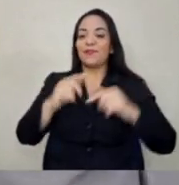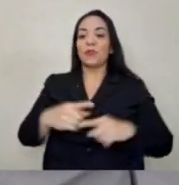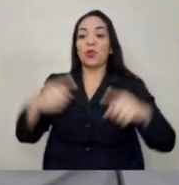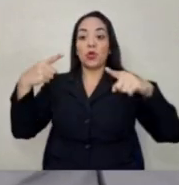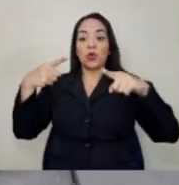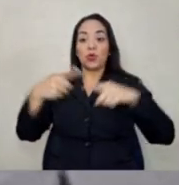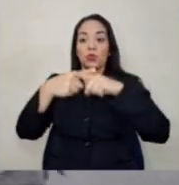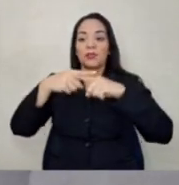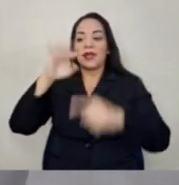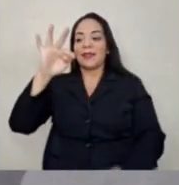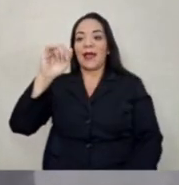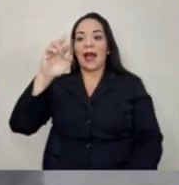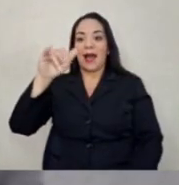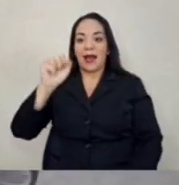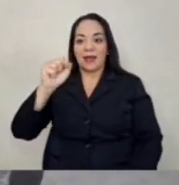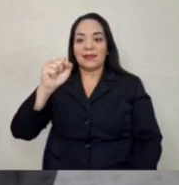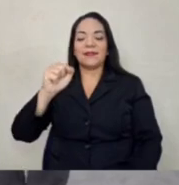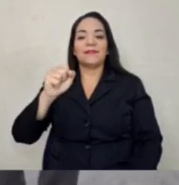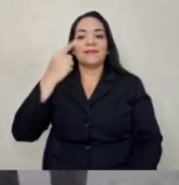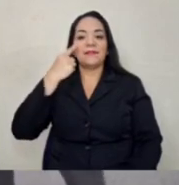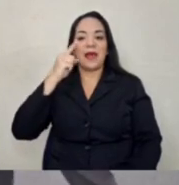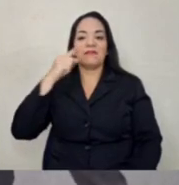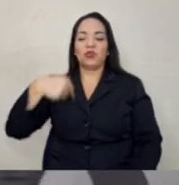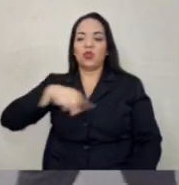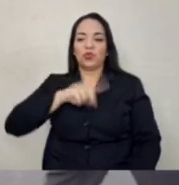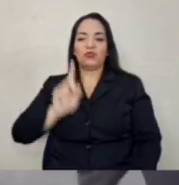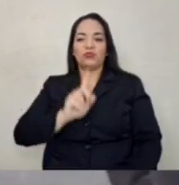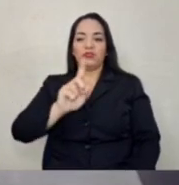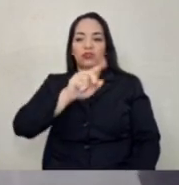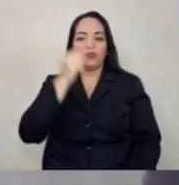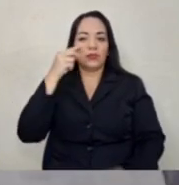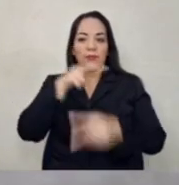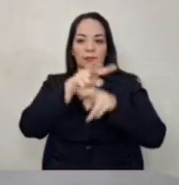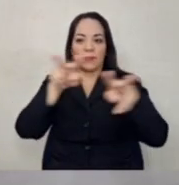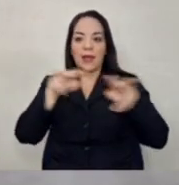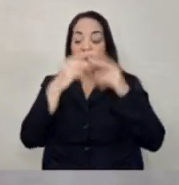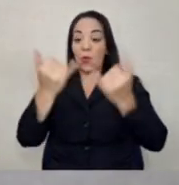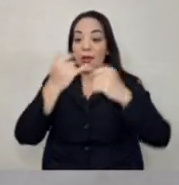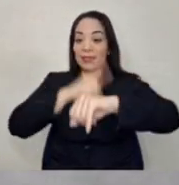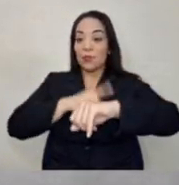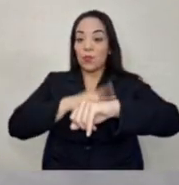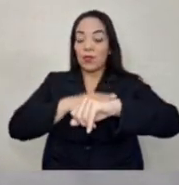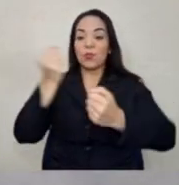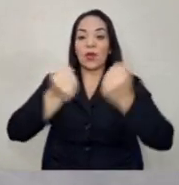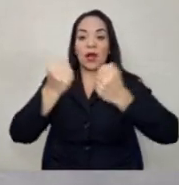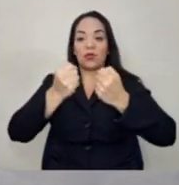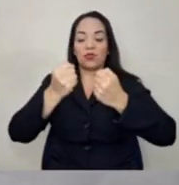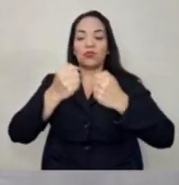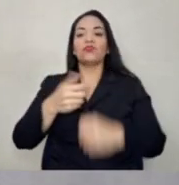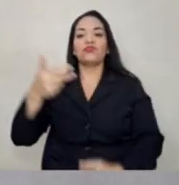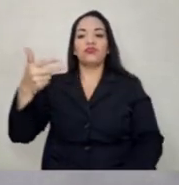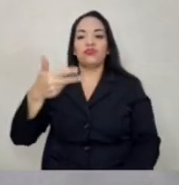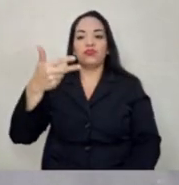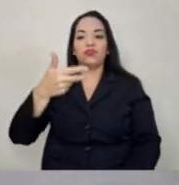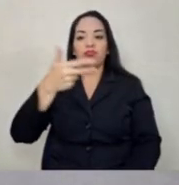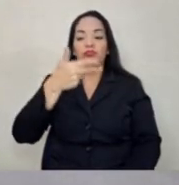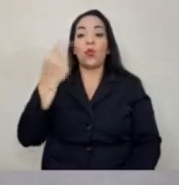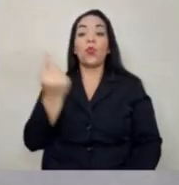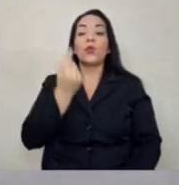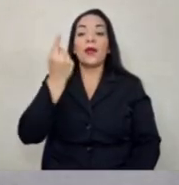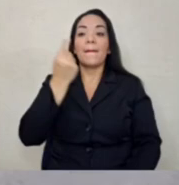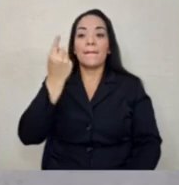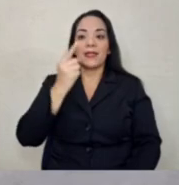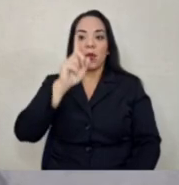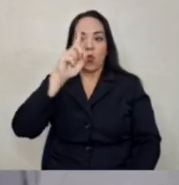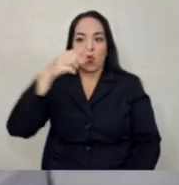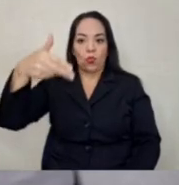Taras, donde como pueden ver, vamos caminando por acá para que ustedes observen, en este momento los vehículos están circulando únicamente en un